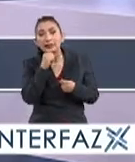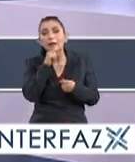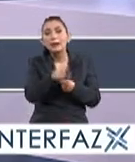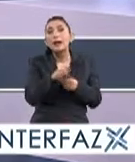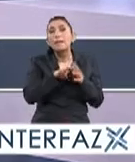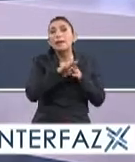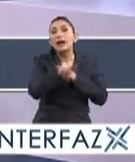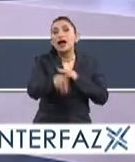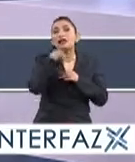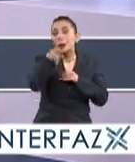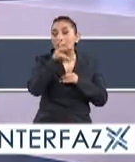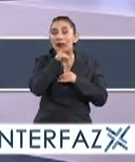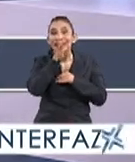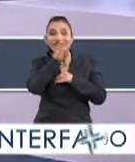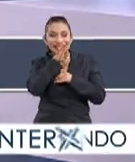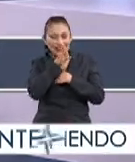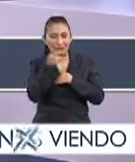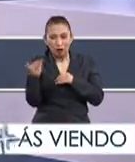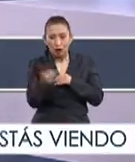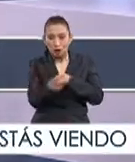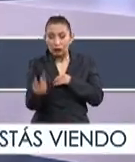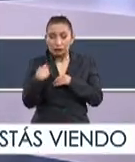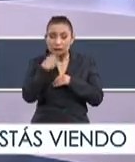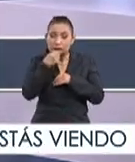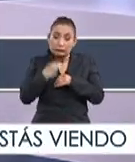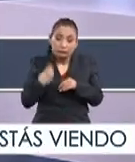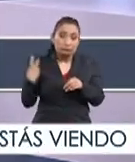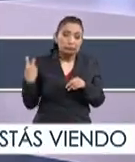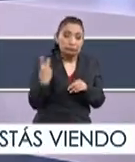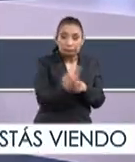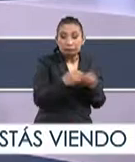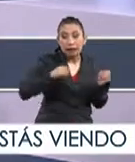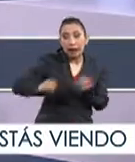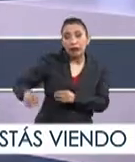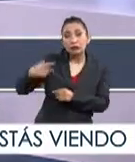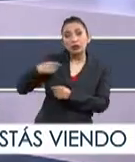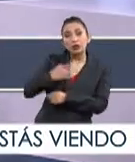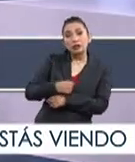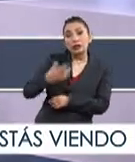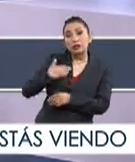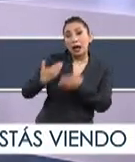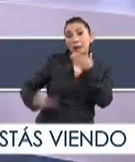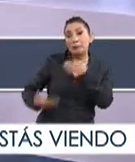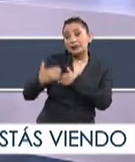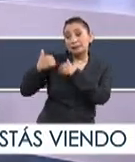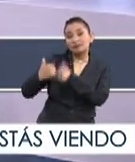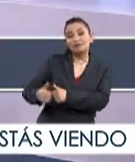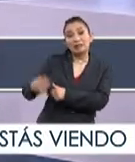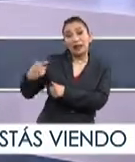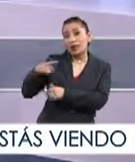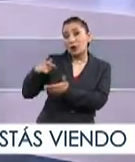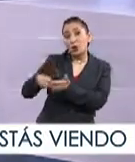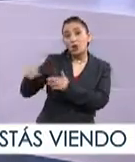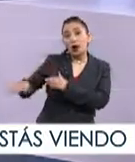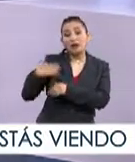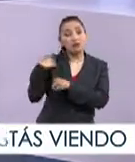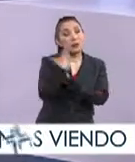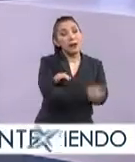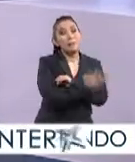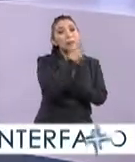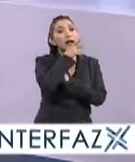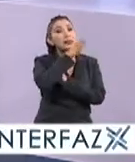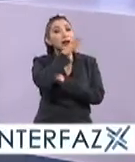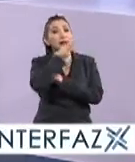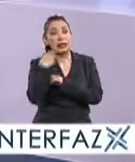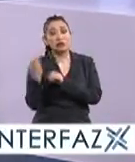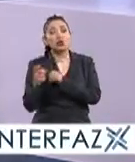la migración que los padres y madres de familia deben emprender dejando a hijos e hijas en los lugares de origen, y esto genera otro tipo